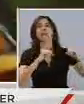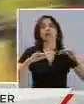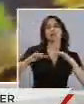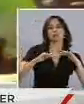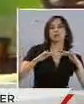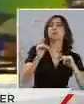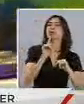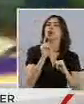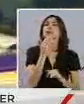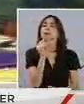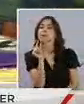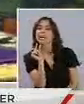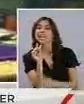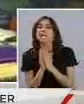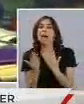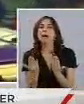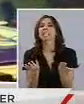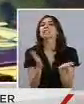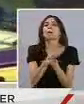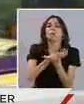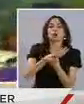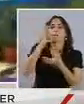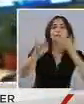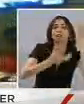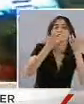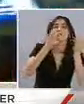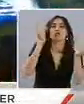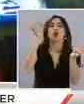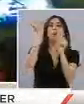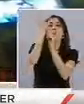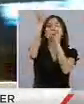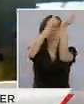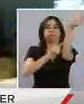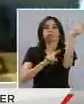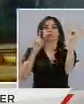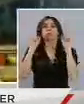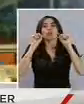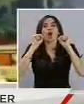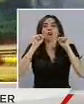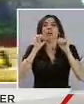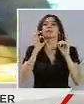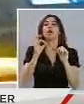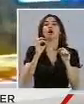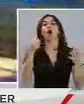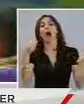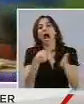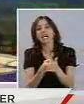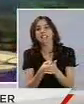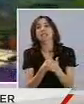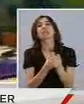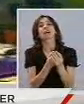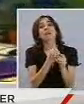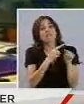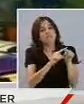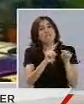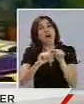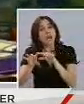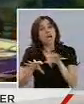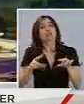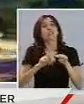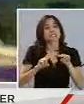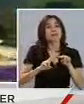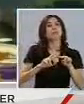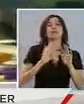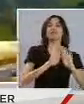los sismos, también ante pequeñas emergencias que puede ser un incendio, una electrocución, un accidente, etc. Se han hecho varias cosas pero se deben seguir